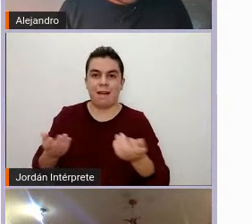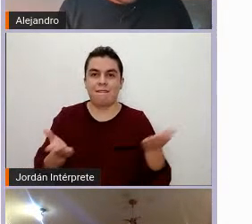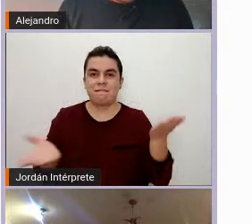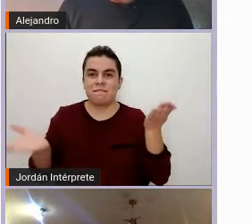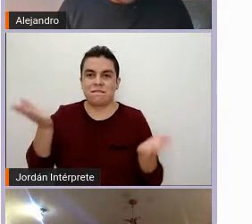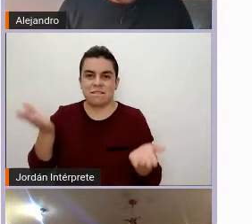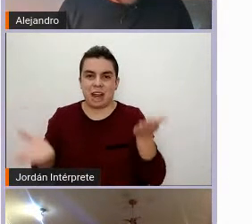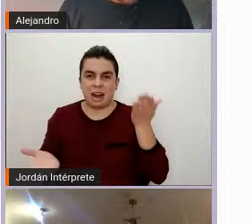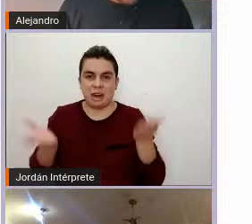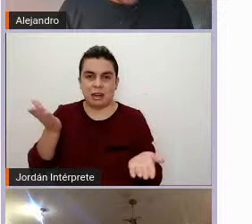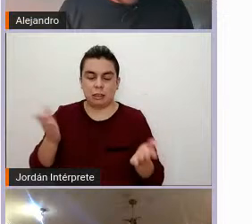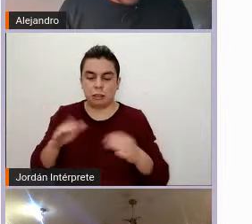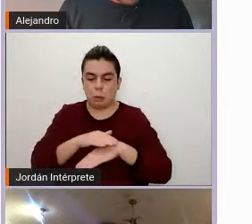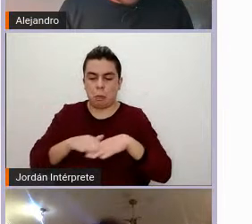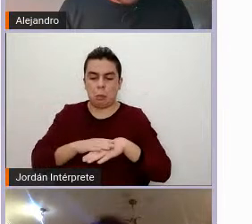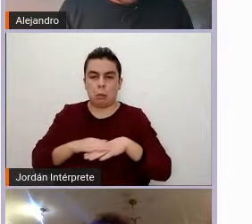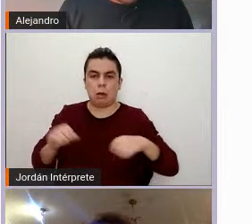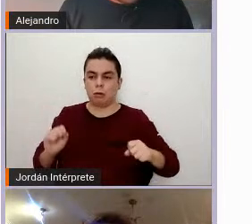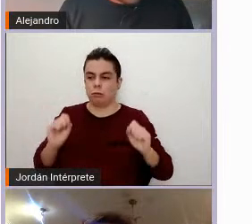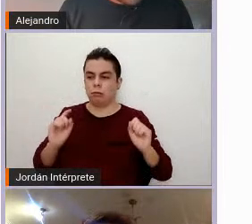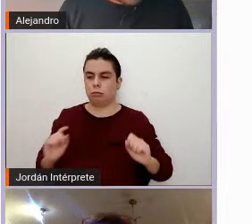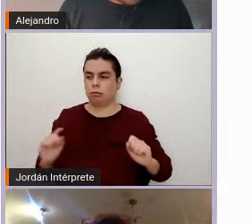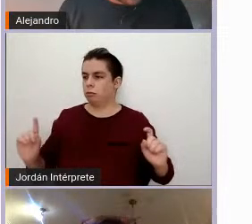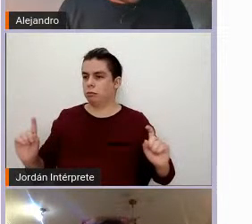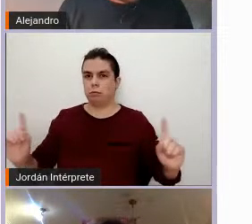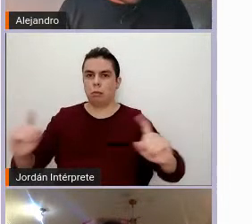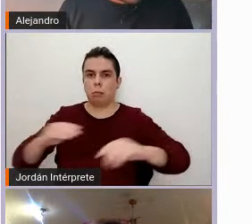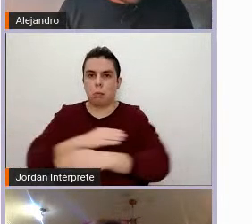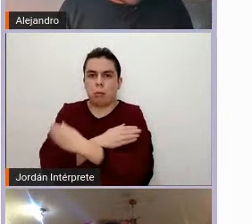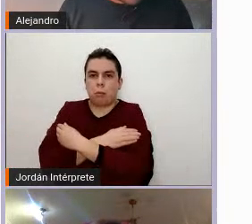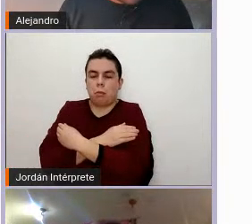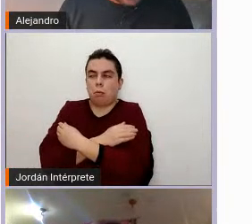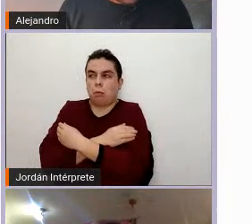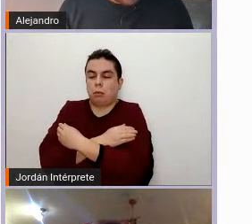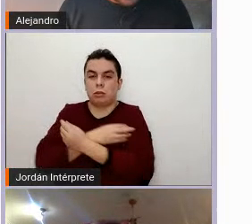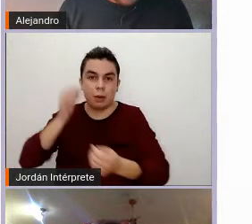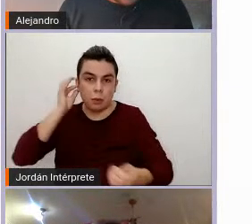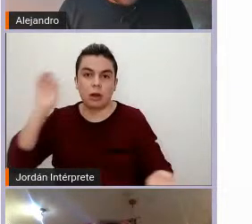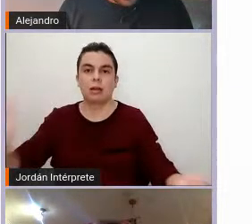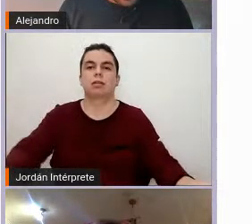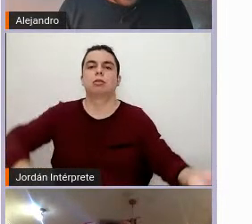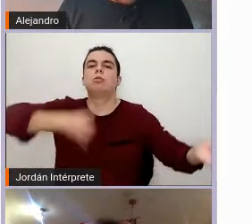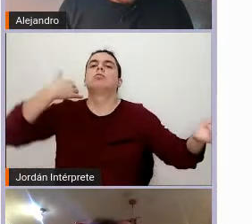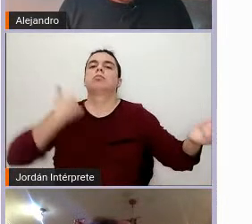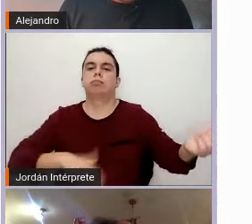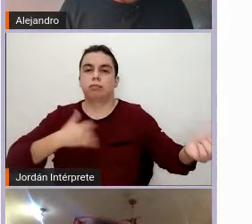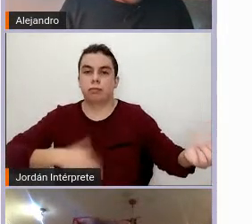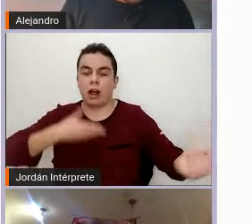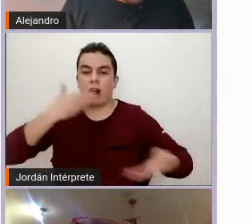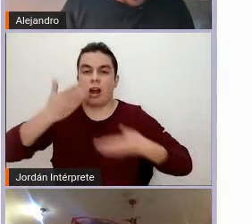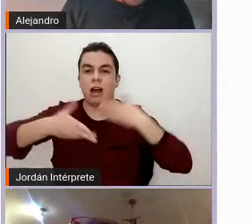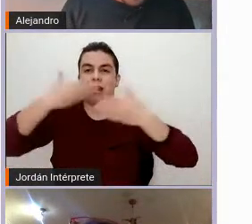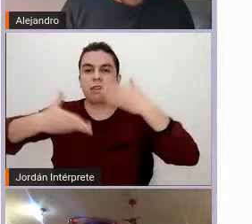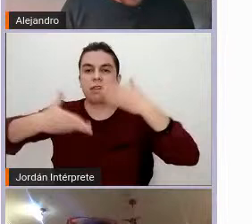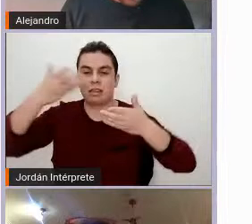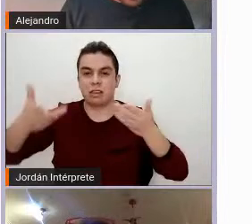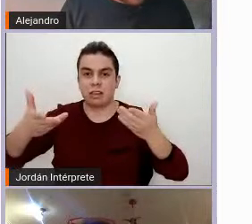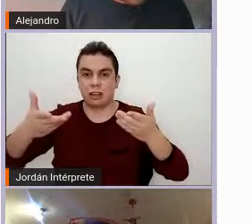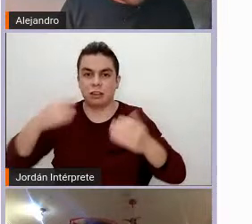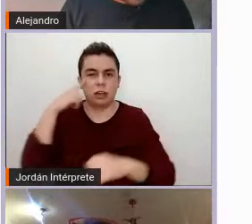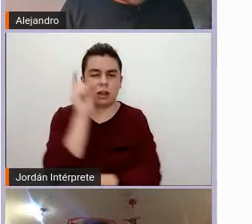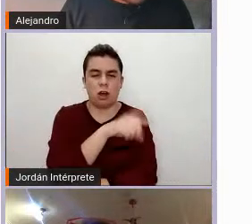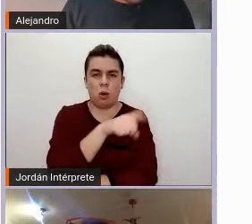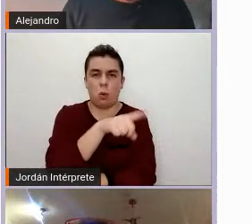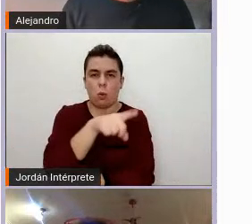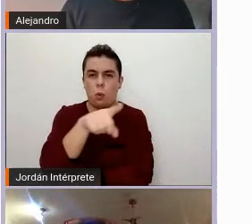fiesta. La cantora entonces toma la iniciativa y dice: voy a cantar la cueca del balance. Hace un verdadero balance de todas